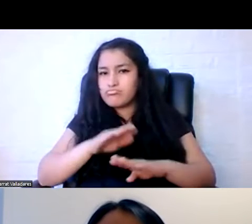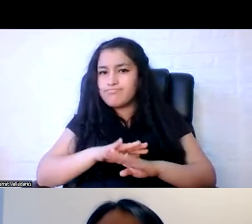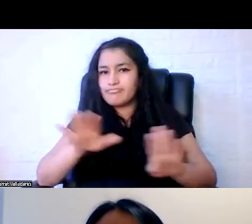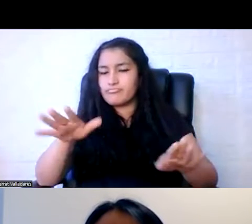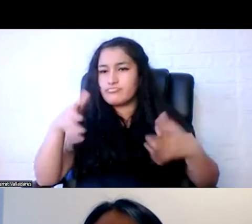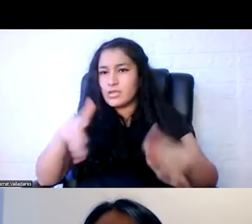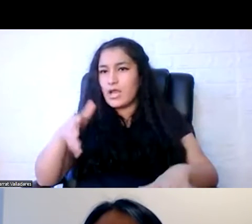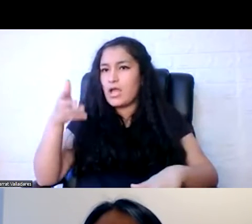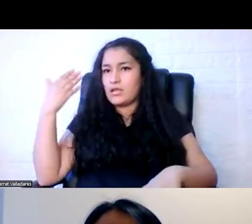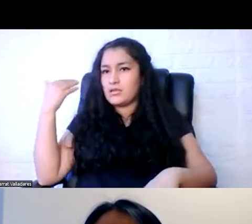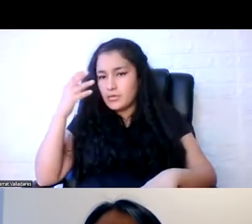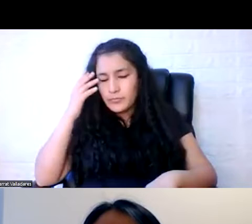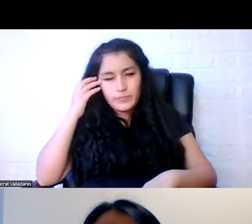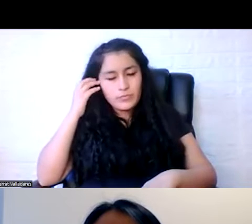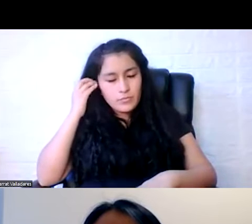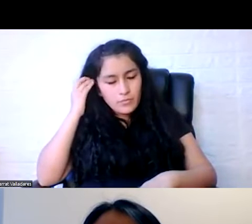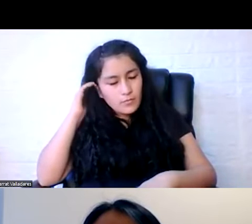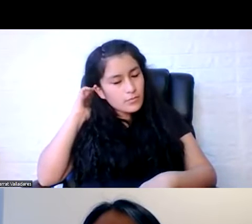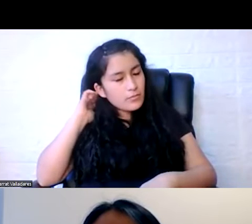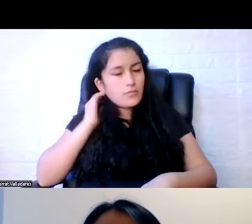es ya una presentación y una